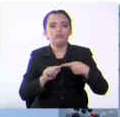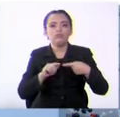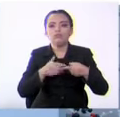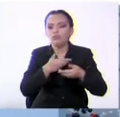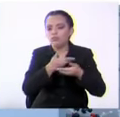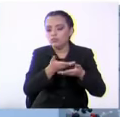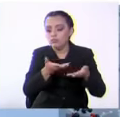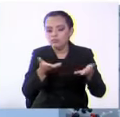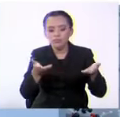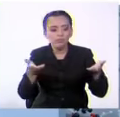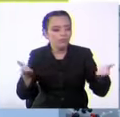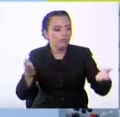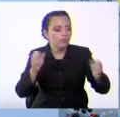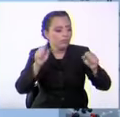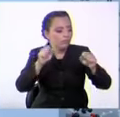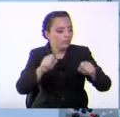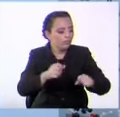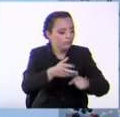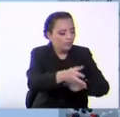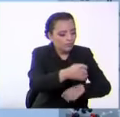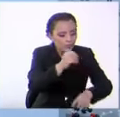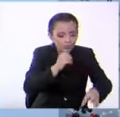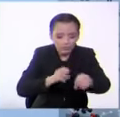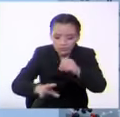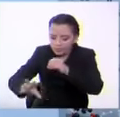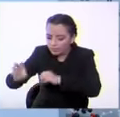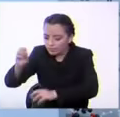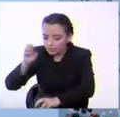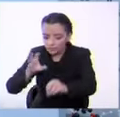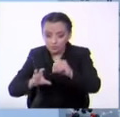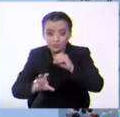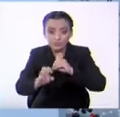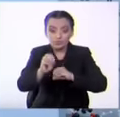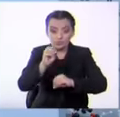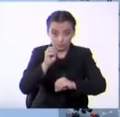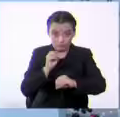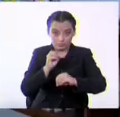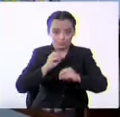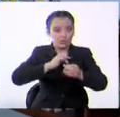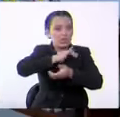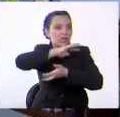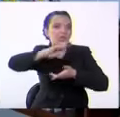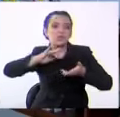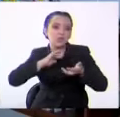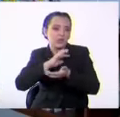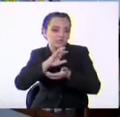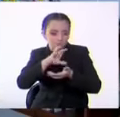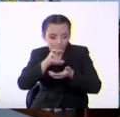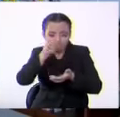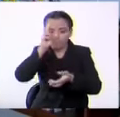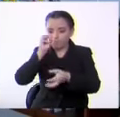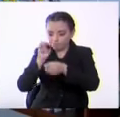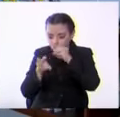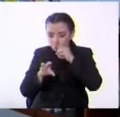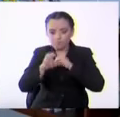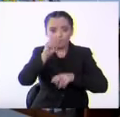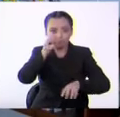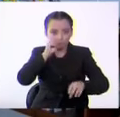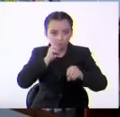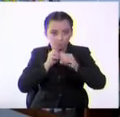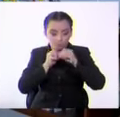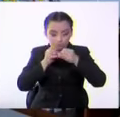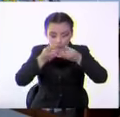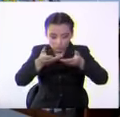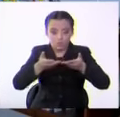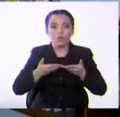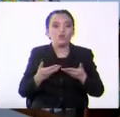extraer, son como bienes extractivos que sacamos de los ecosistemas naturales. ¿Qué podría ser cualquiera de estas cosas